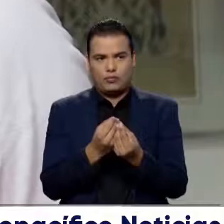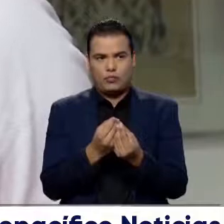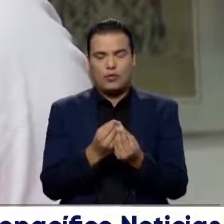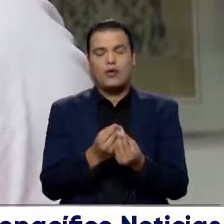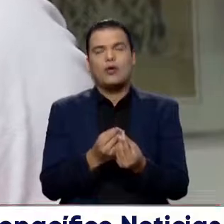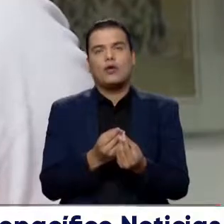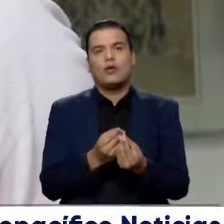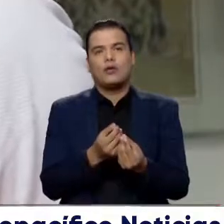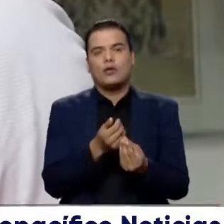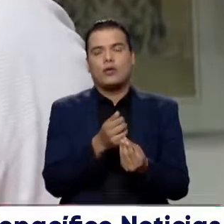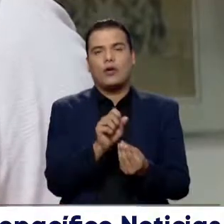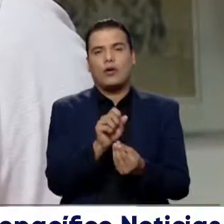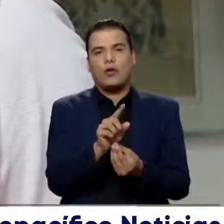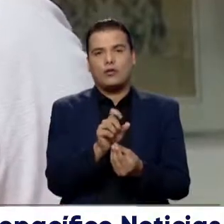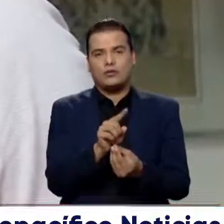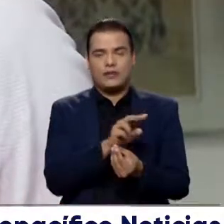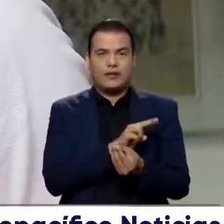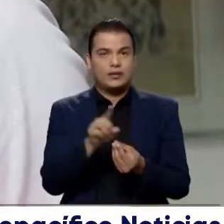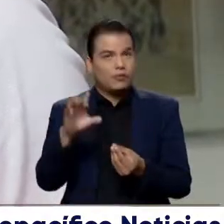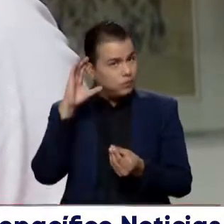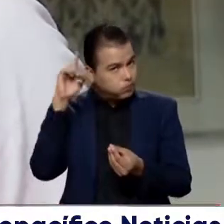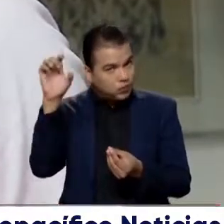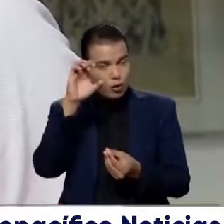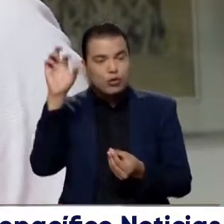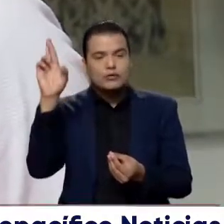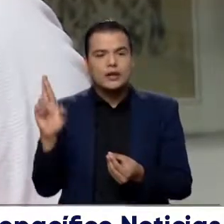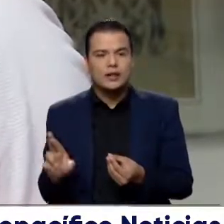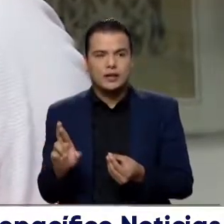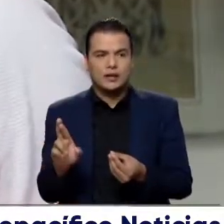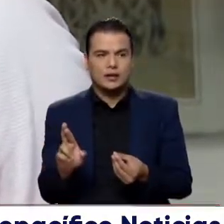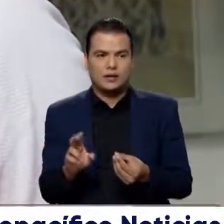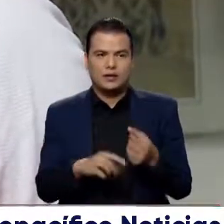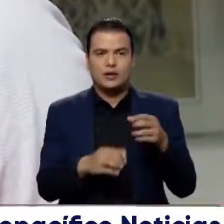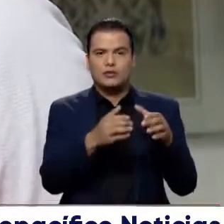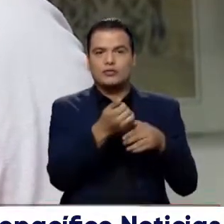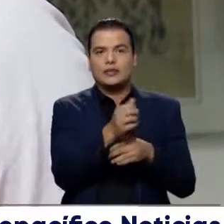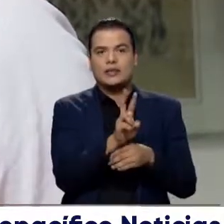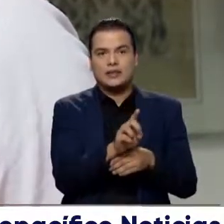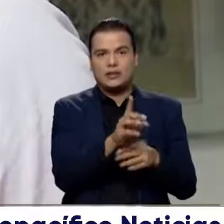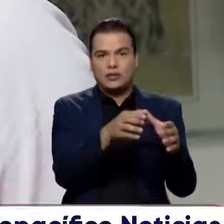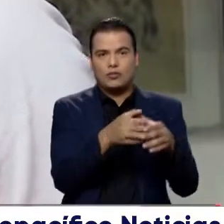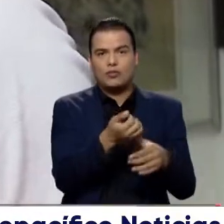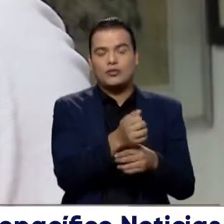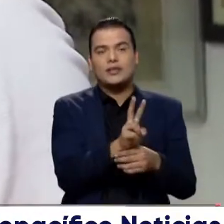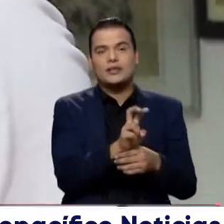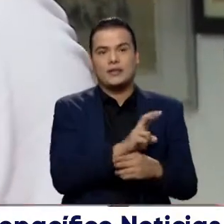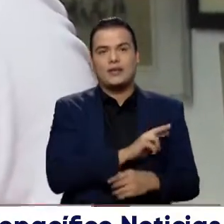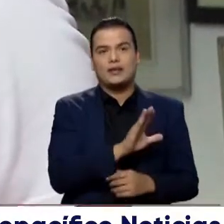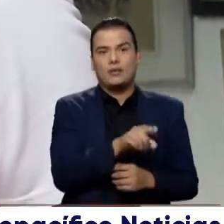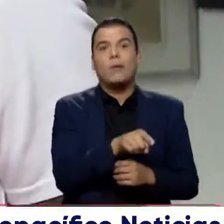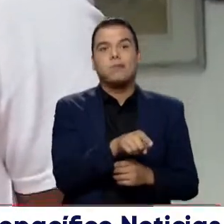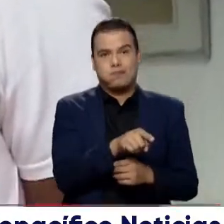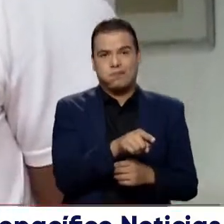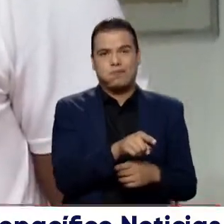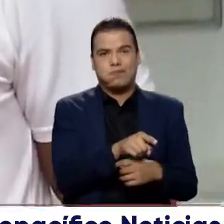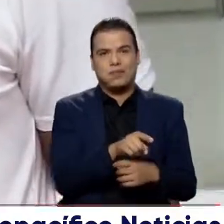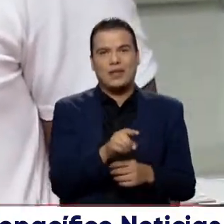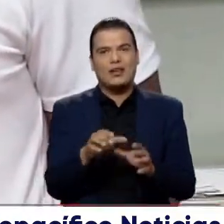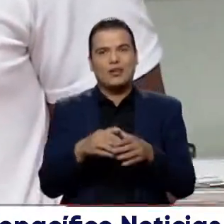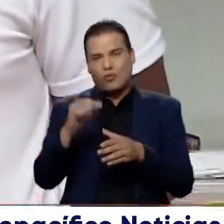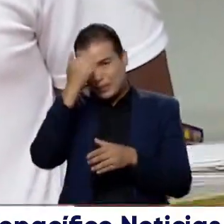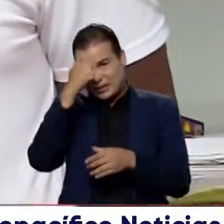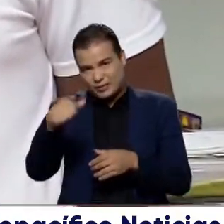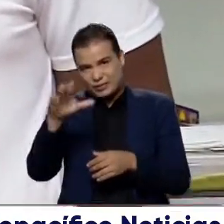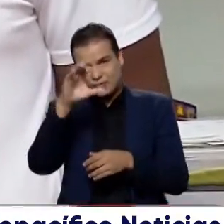11 son del valle del cauca son formadas y representantes de las selecciones del valle del cauca y el último torneo también que se